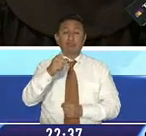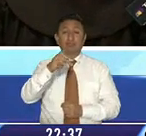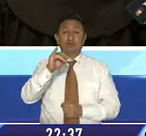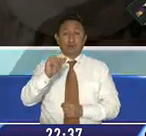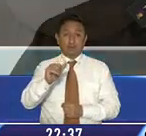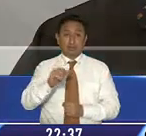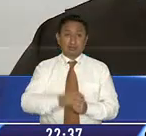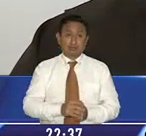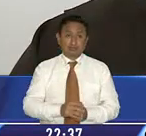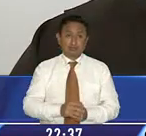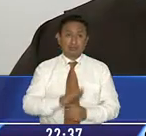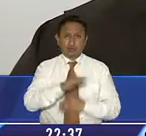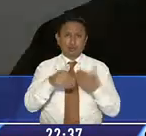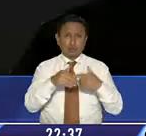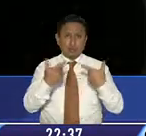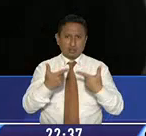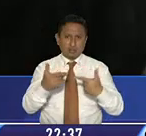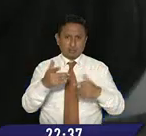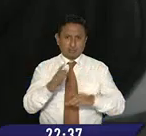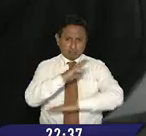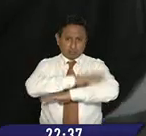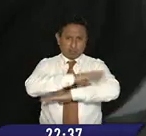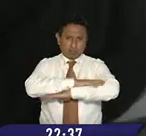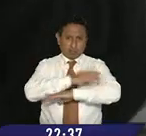en todas pues está colgada nuestra canción.